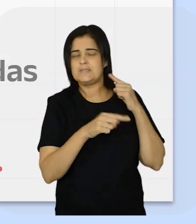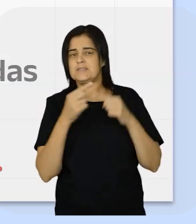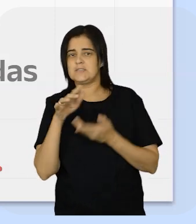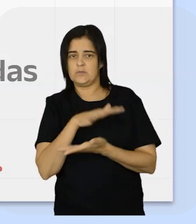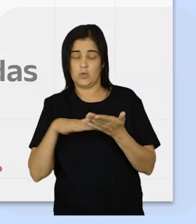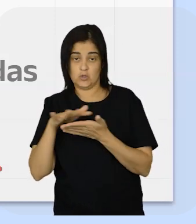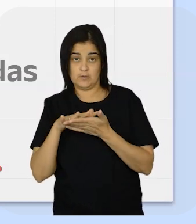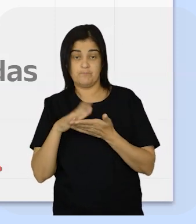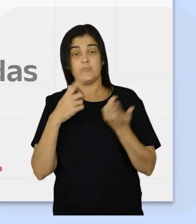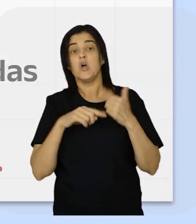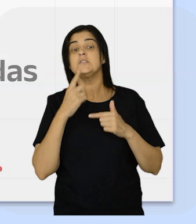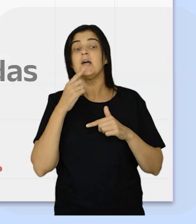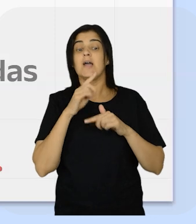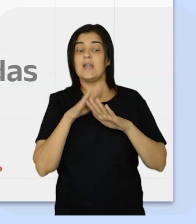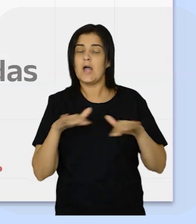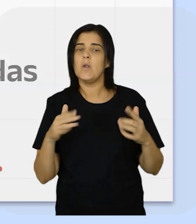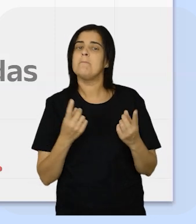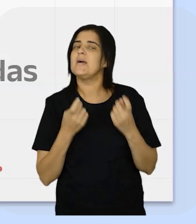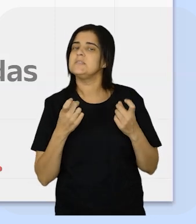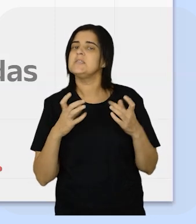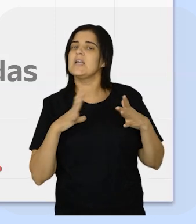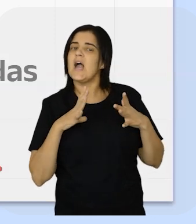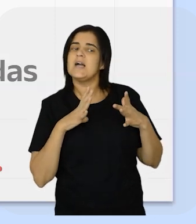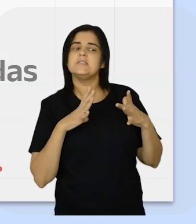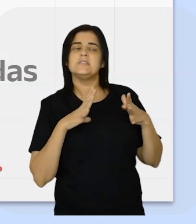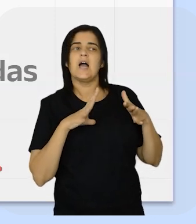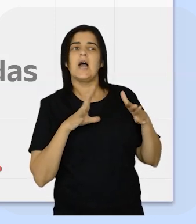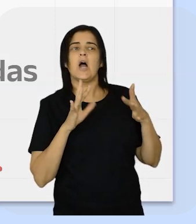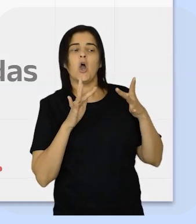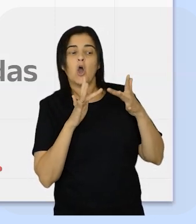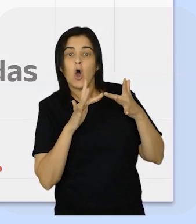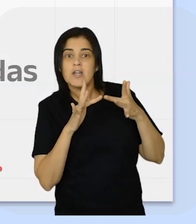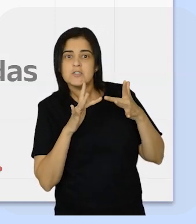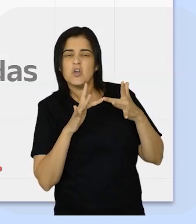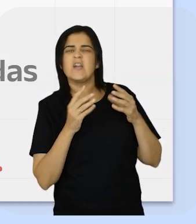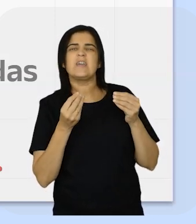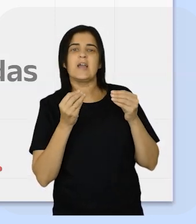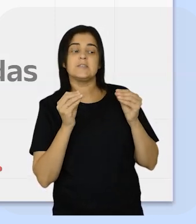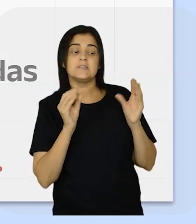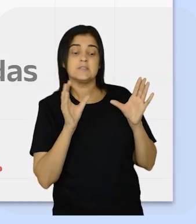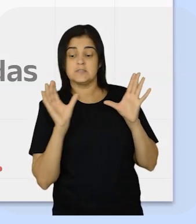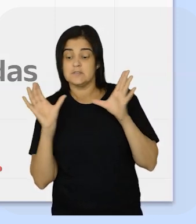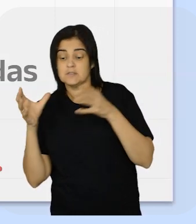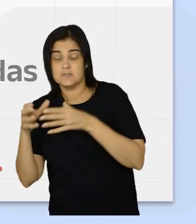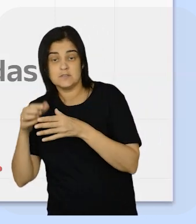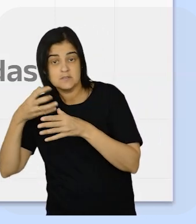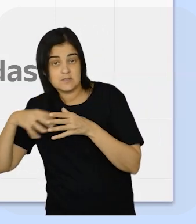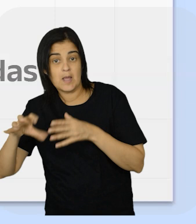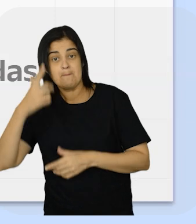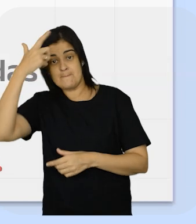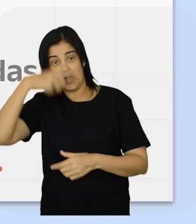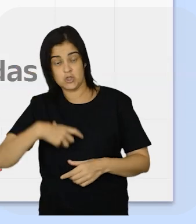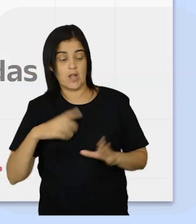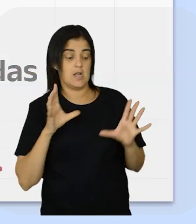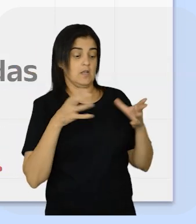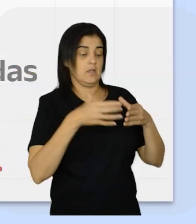alumno necesita que exista conexión entre lo que es la esfera personal y lo que es la